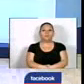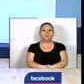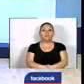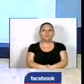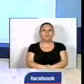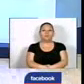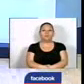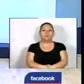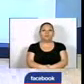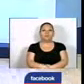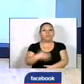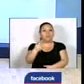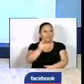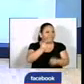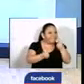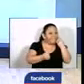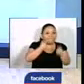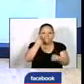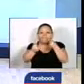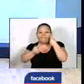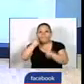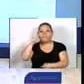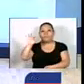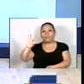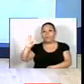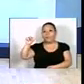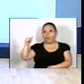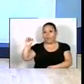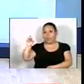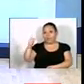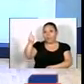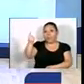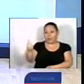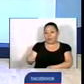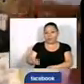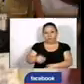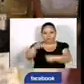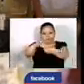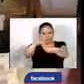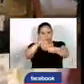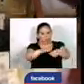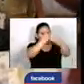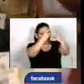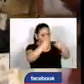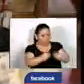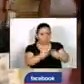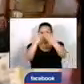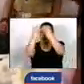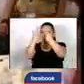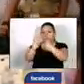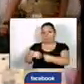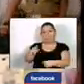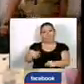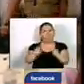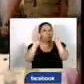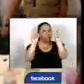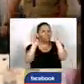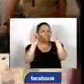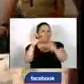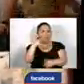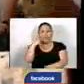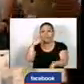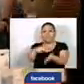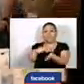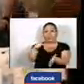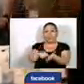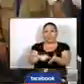Bien, y durante un recorrido que hizo el fiscal general de la república al escrutinio final de las elecciones 2021 se refirió precisamente a la denuncia